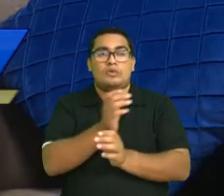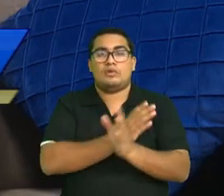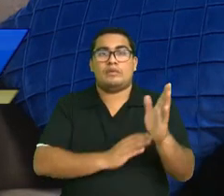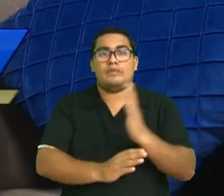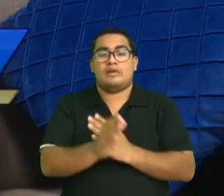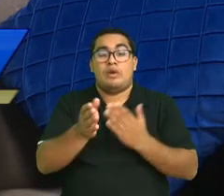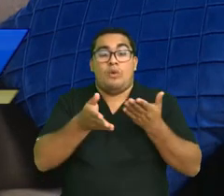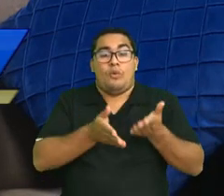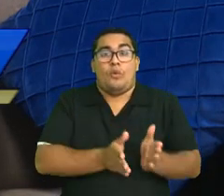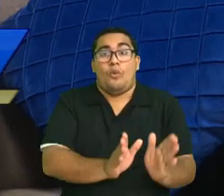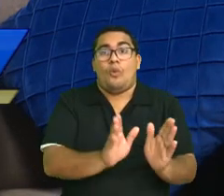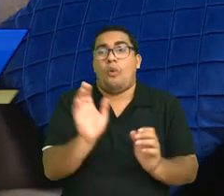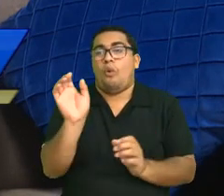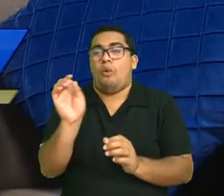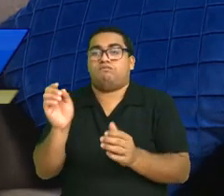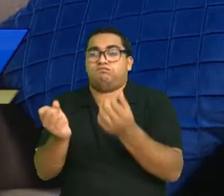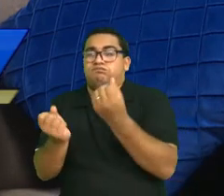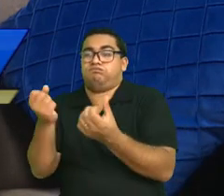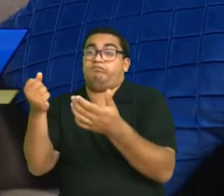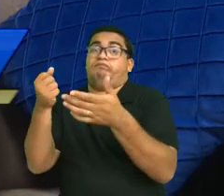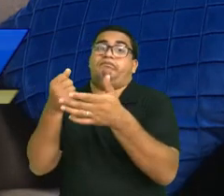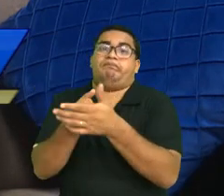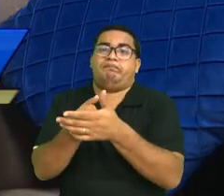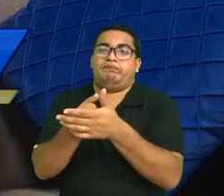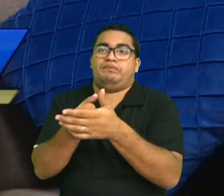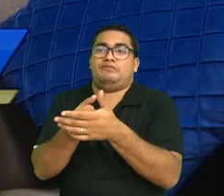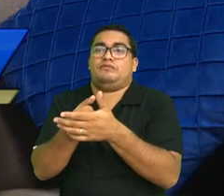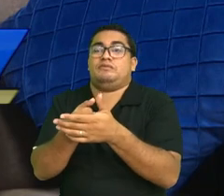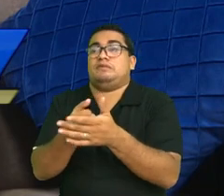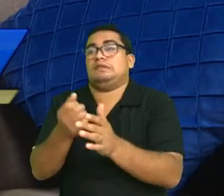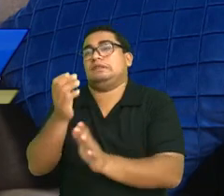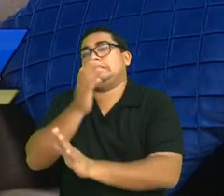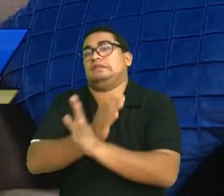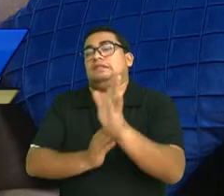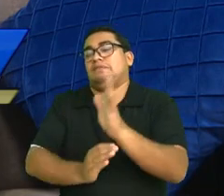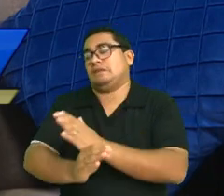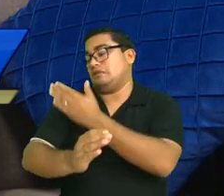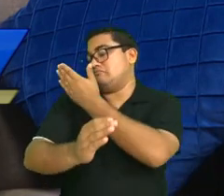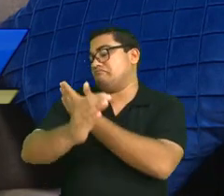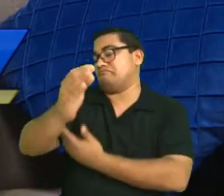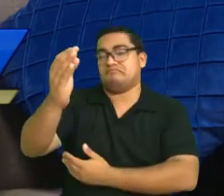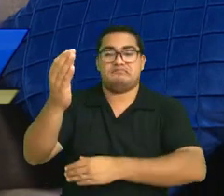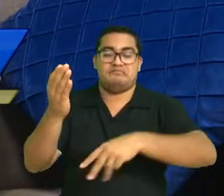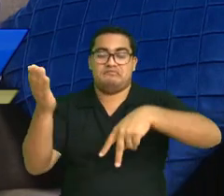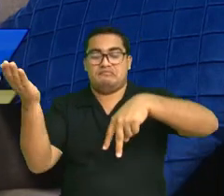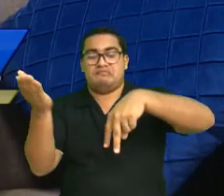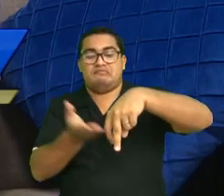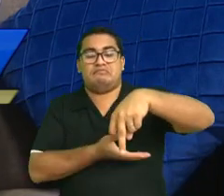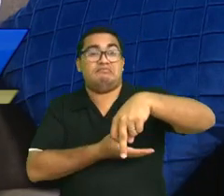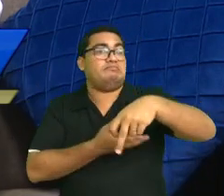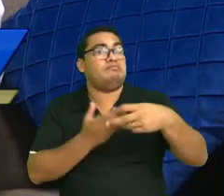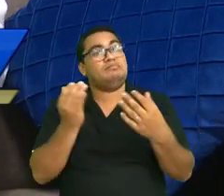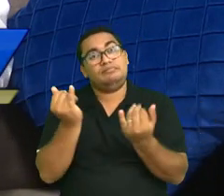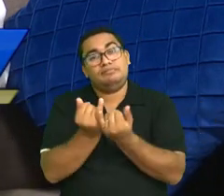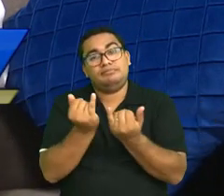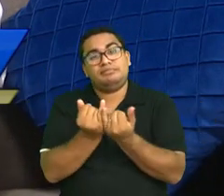o la han adquirido. Porque sí, es otra realidad de las discapacidades. Es decir, pueden ser adquiridas también,